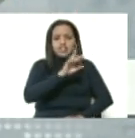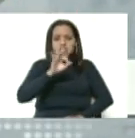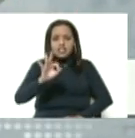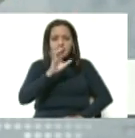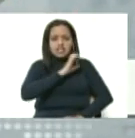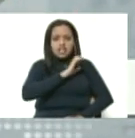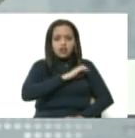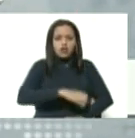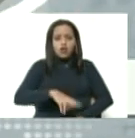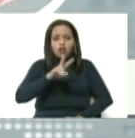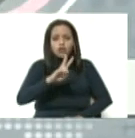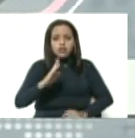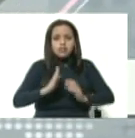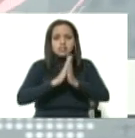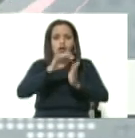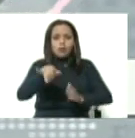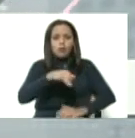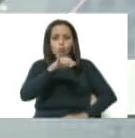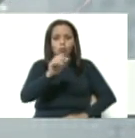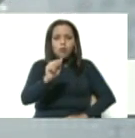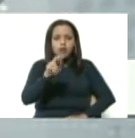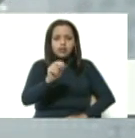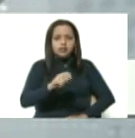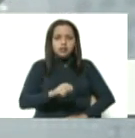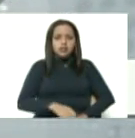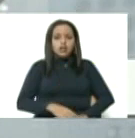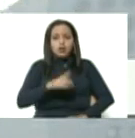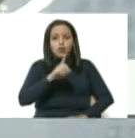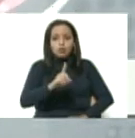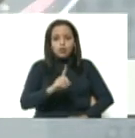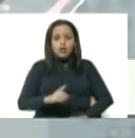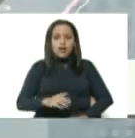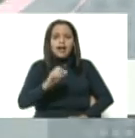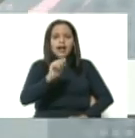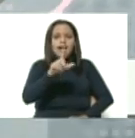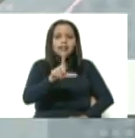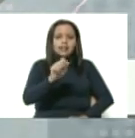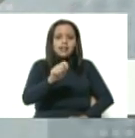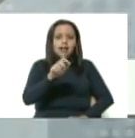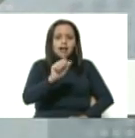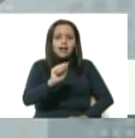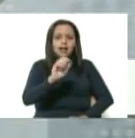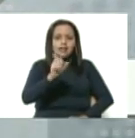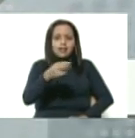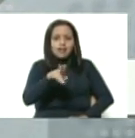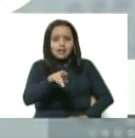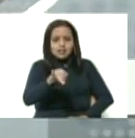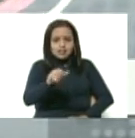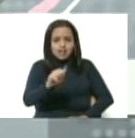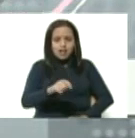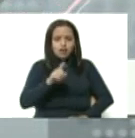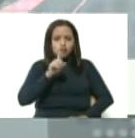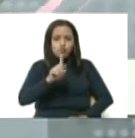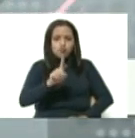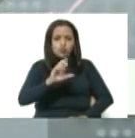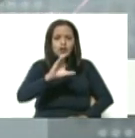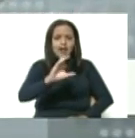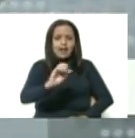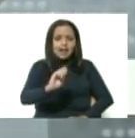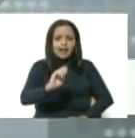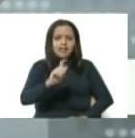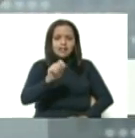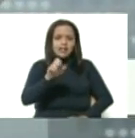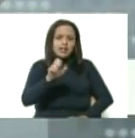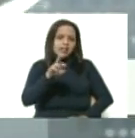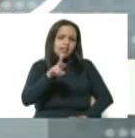de San Juan, 1 de Alta Gracia, 1 de Catedral, 1 de Poche y 1 de San